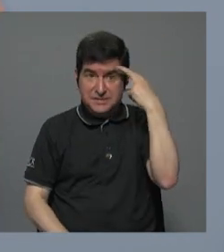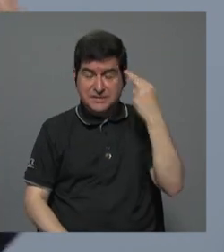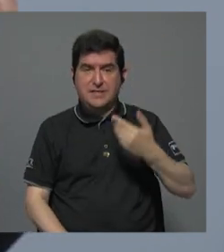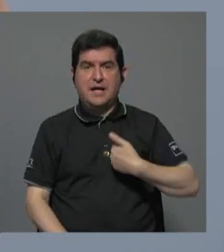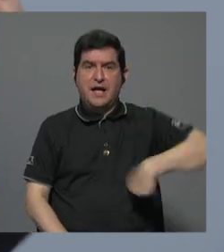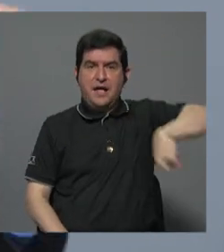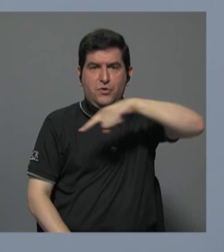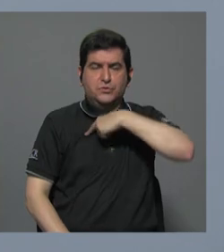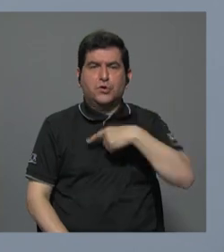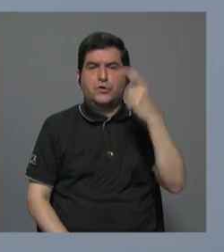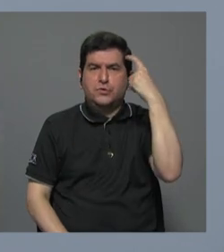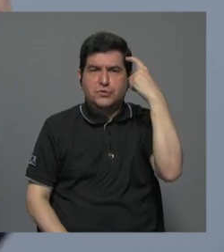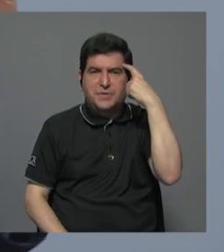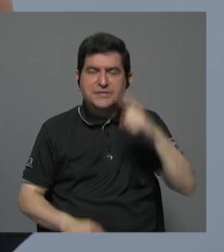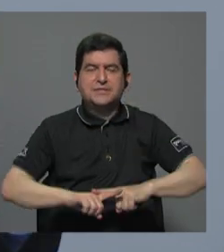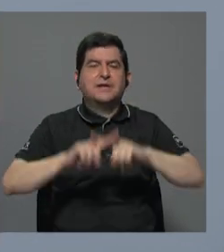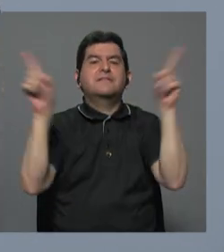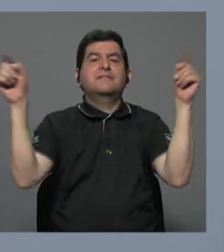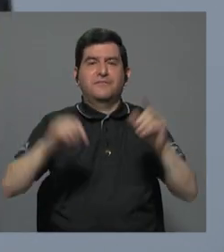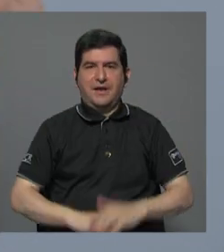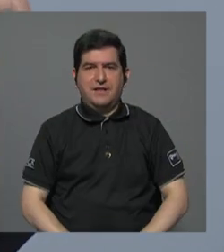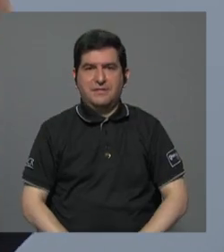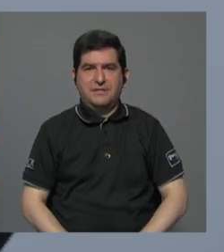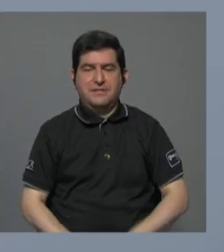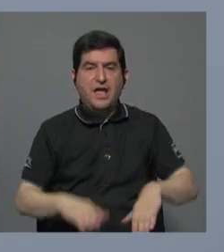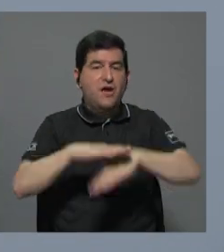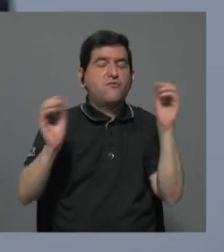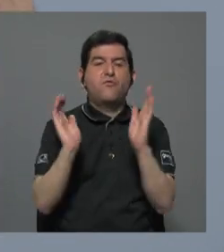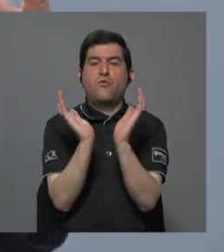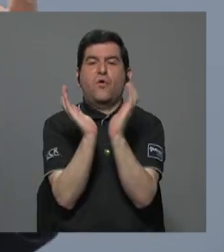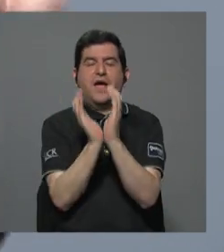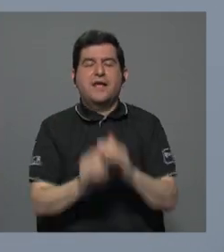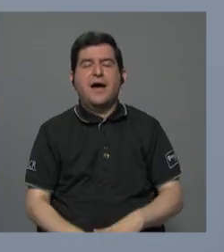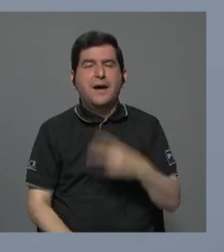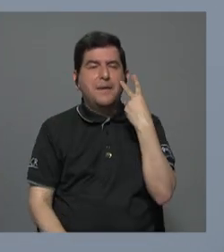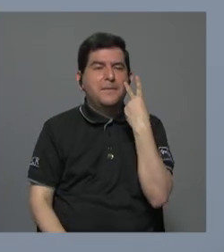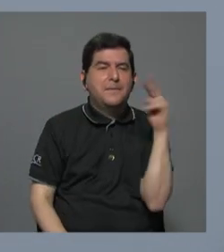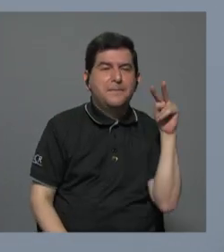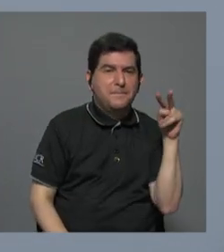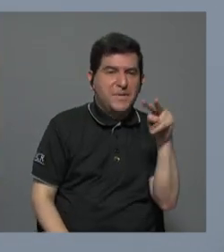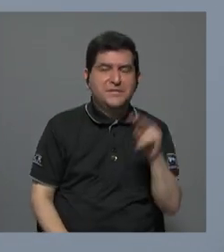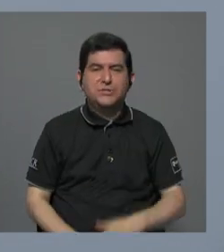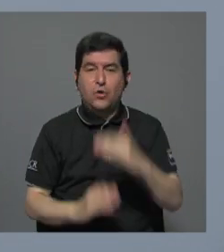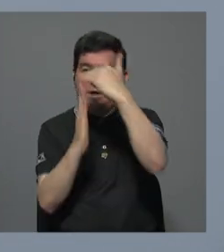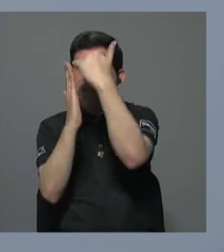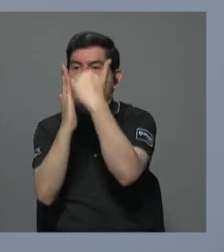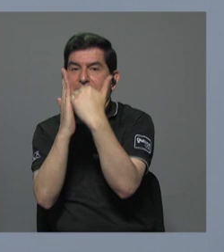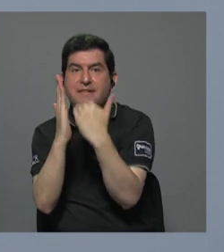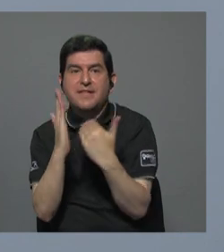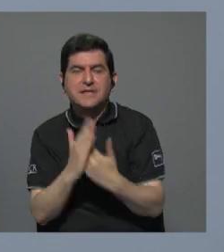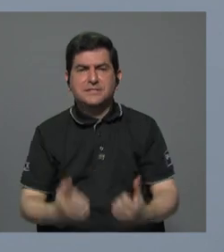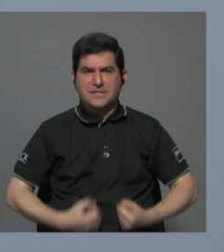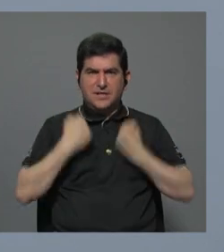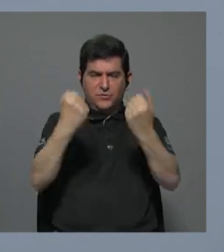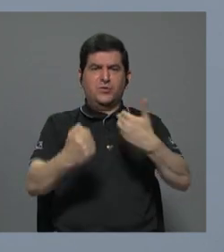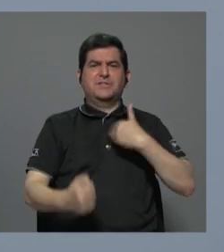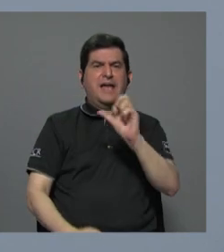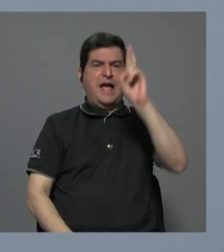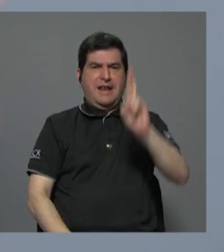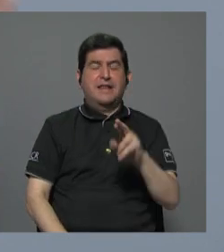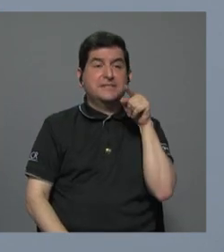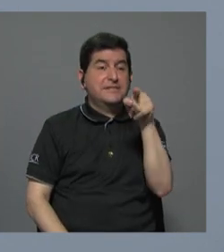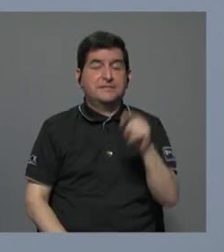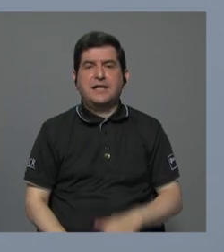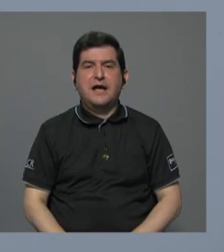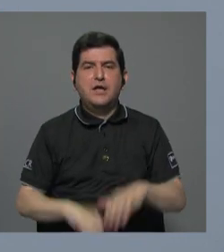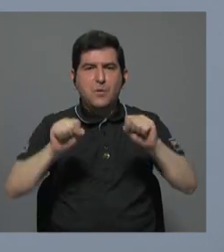tiene que invitar a pensar de una forma diferente fuera de la caja de una manera visionaria y comenzar a hacer el inventario de cuáles son las fortalezas que tienen costa rica allí